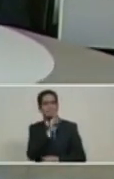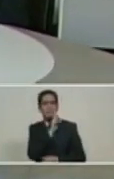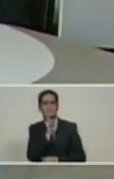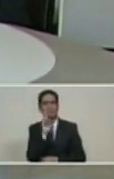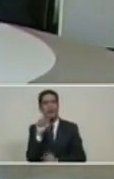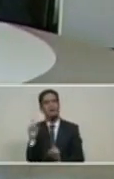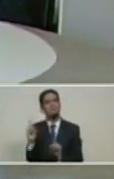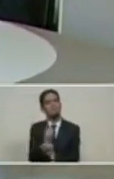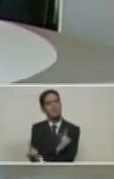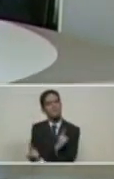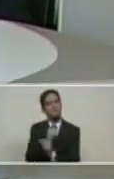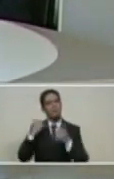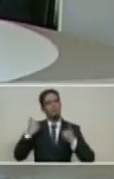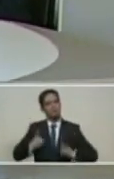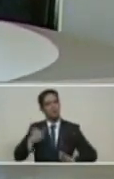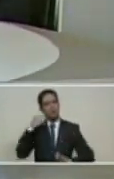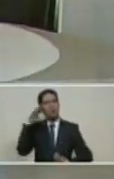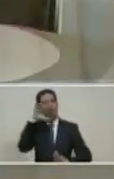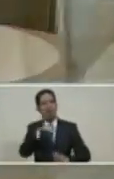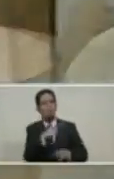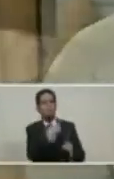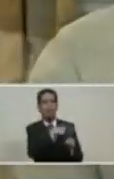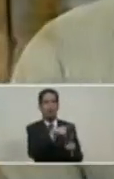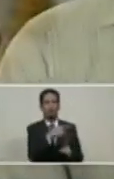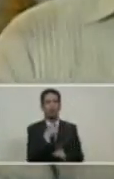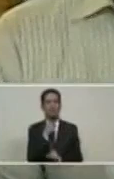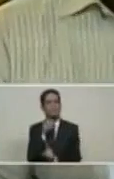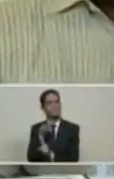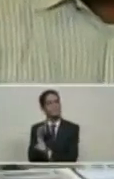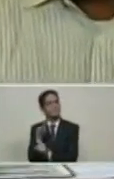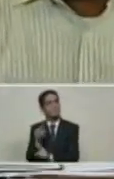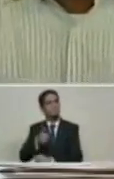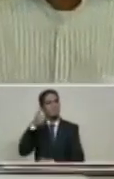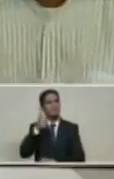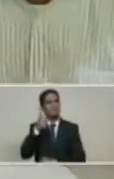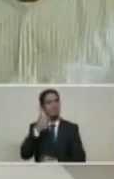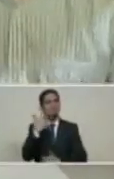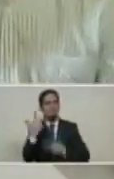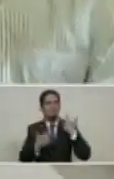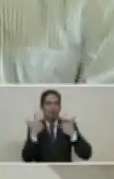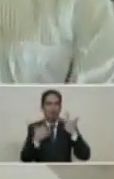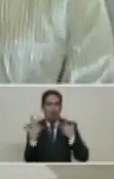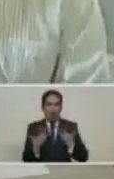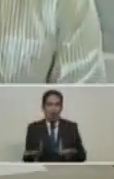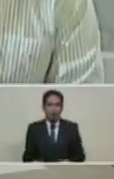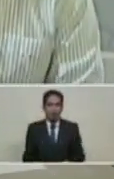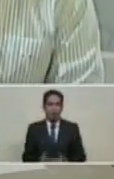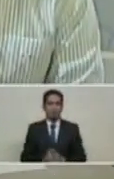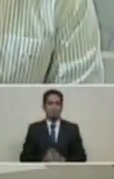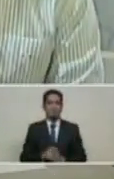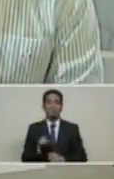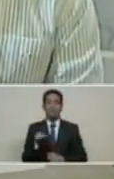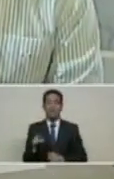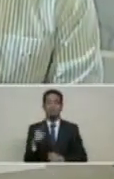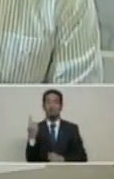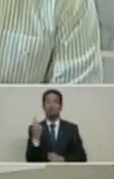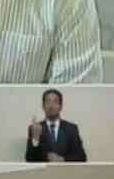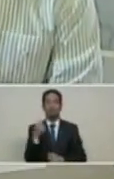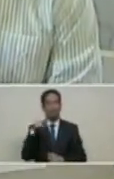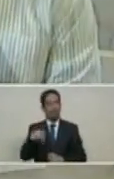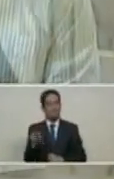niño por uno nuevo que le compran por ahí y les gusta más el morral tricolor. Esto solo sucede en